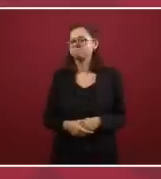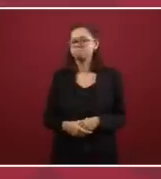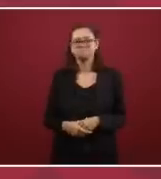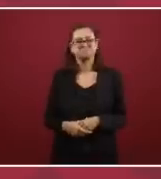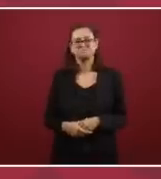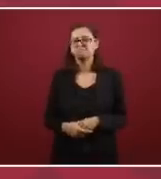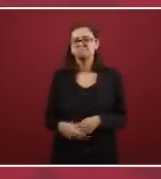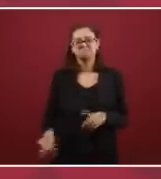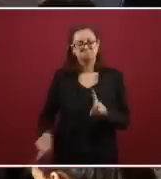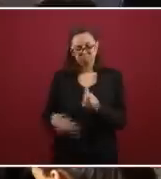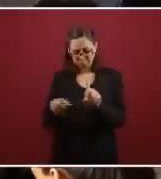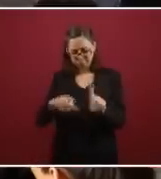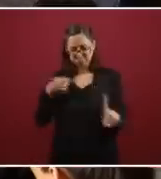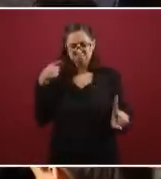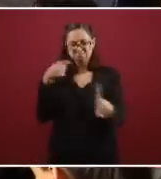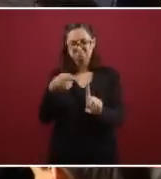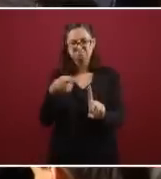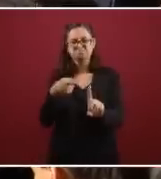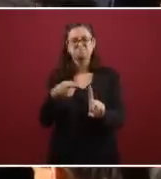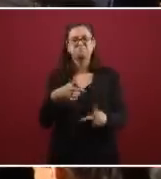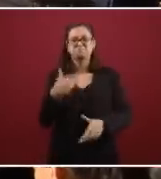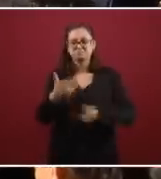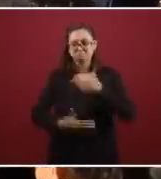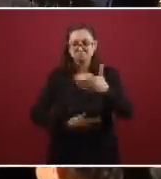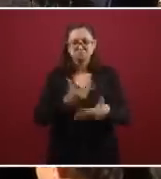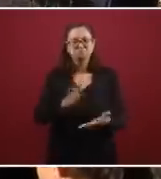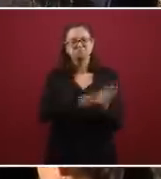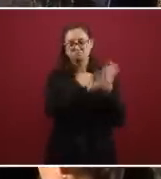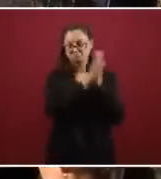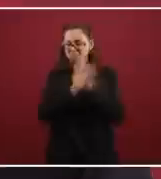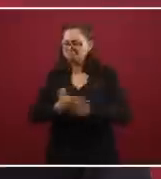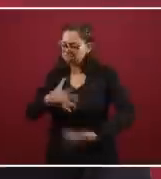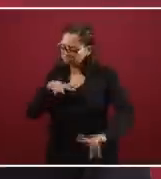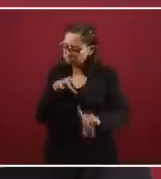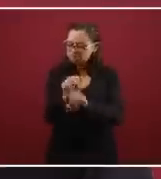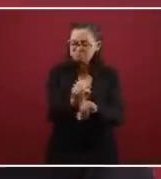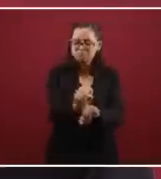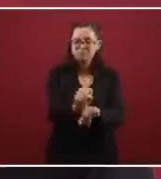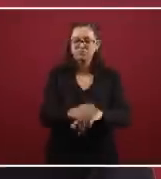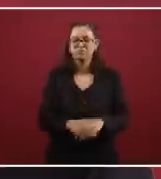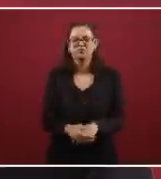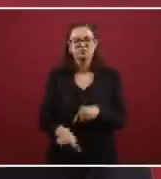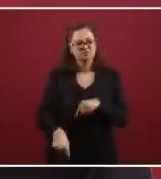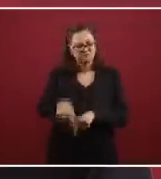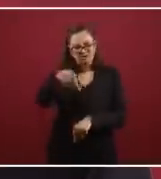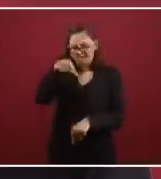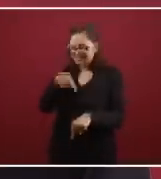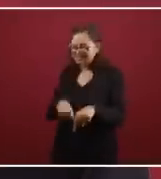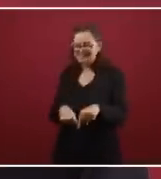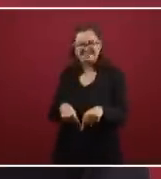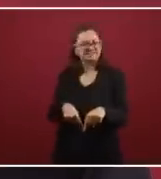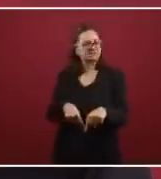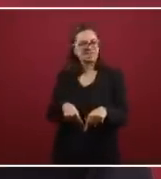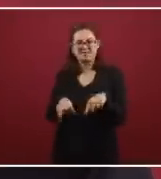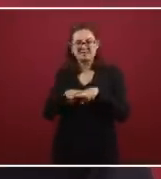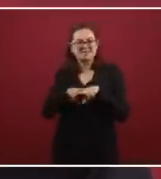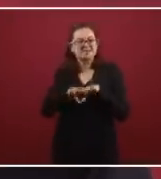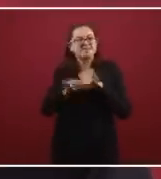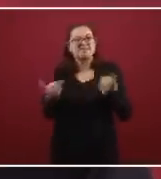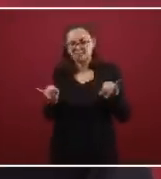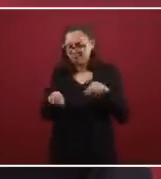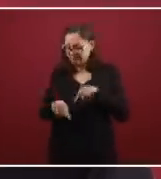el propósito de transformar al país, ni un paso atrás, ni siquiera para tomar impulso.